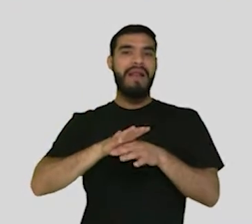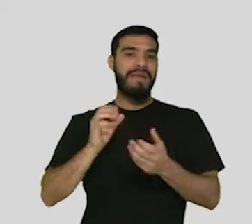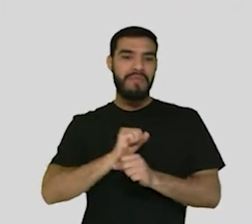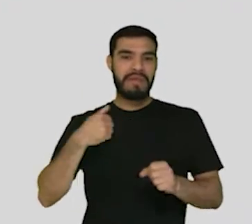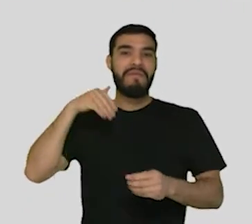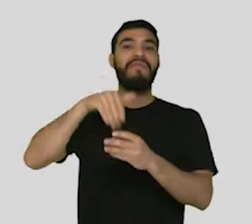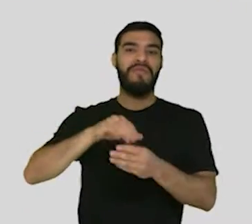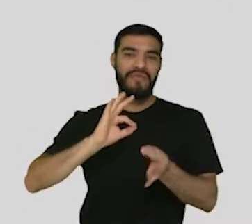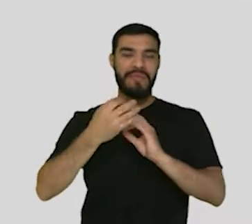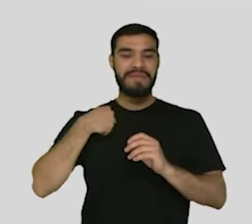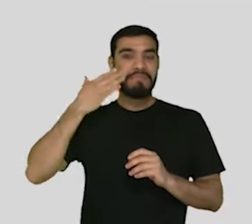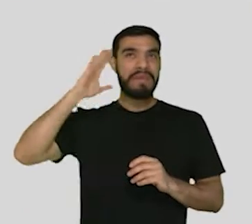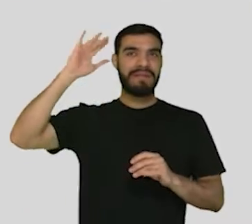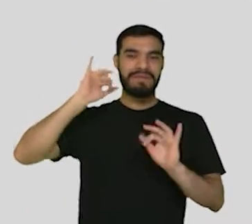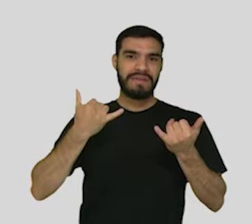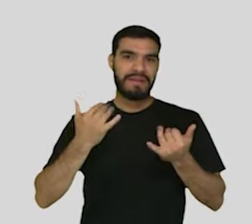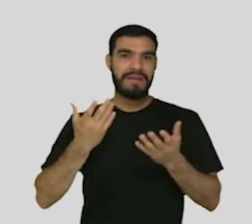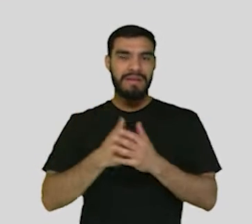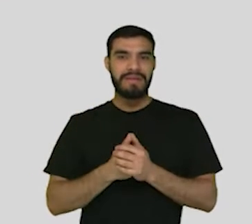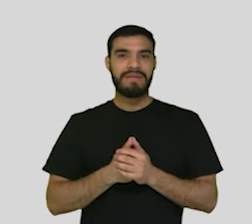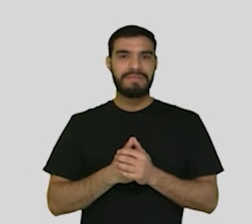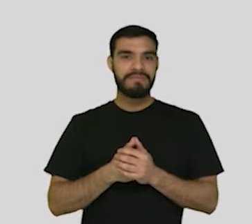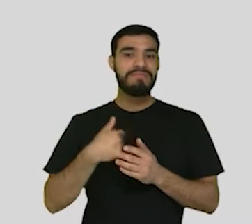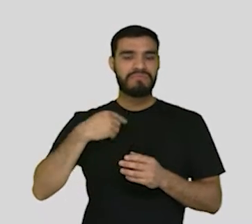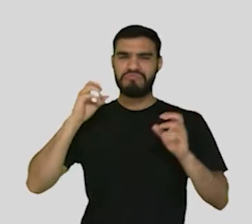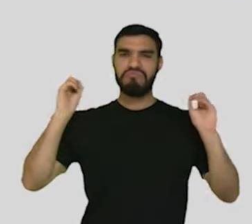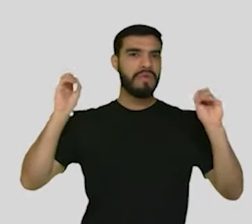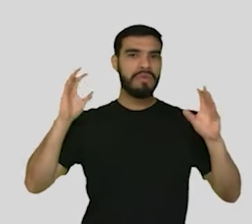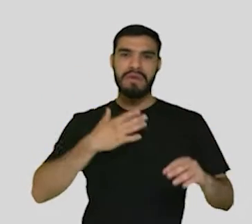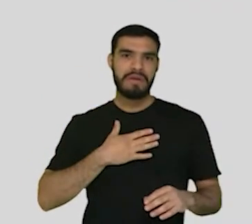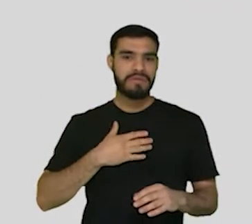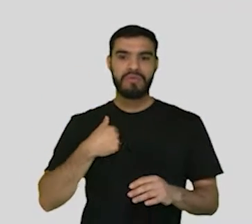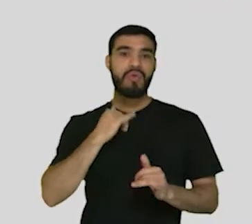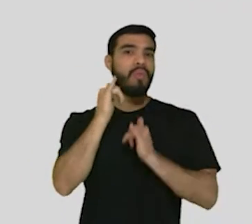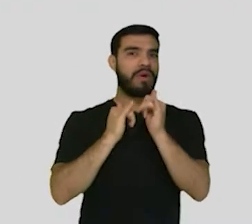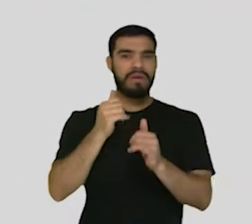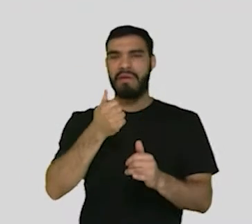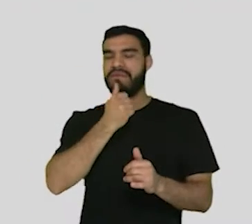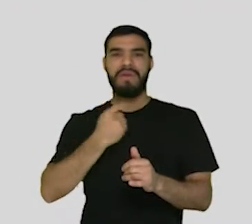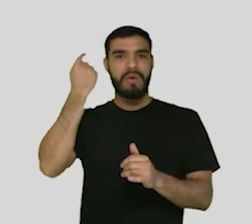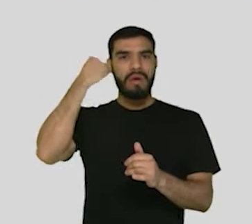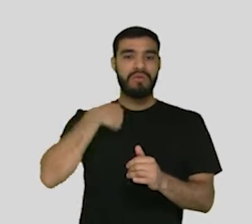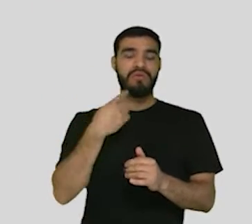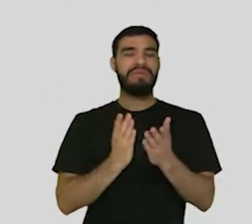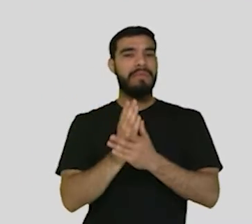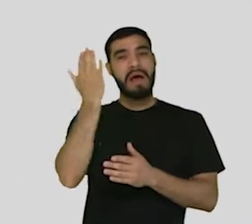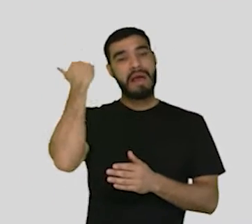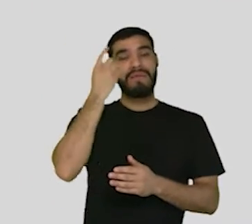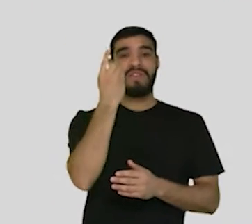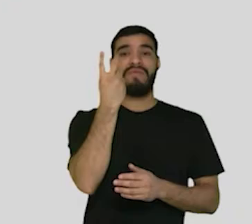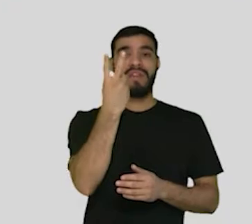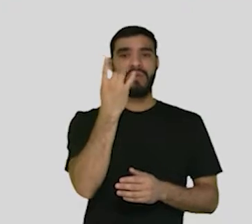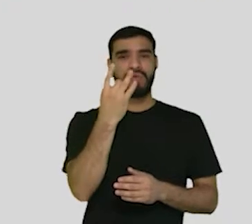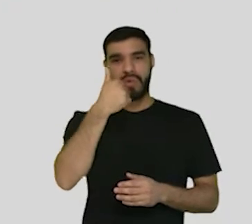hanwa ore derecho ha co angaro ore caria imaja ore cuñata imaja ya recomaja jina